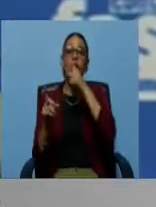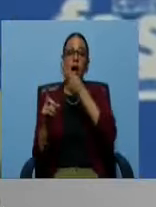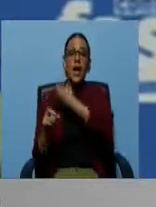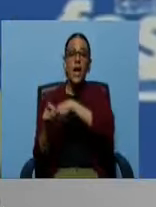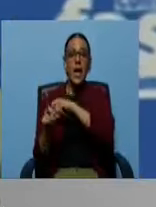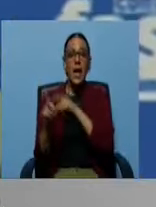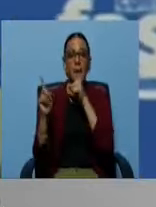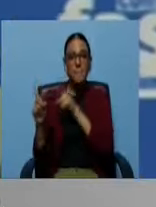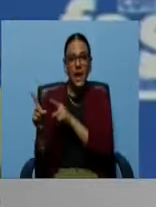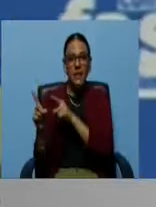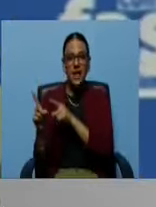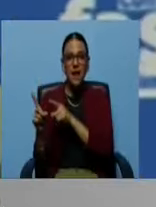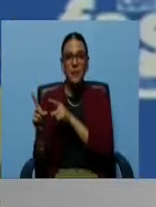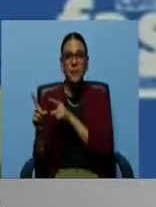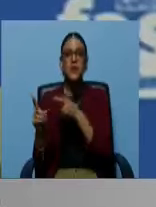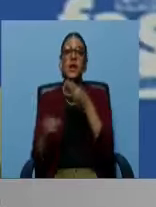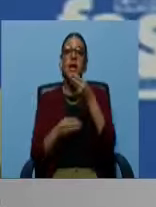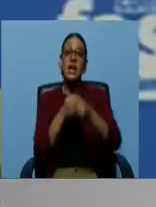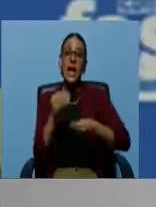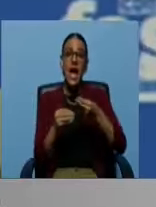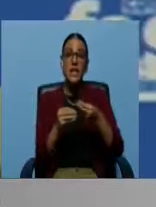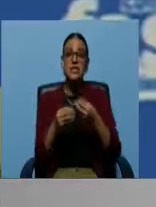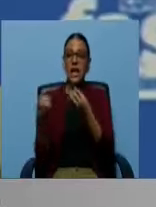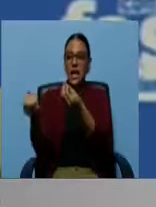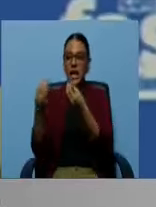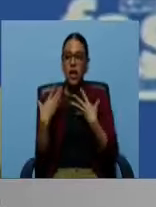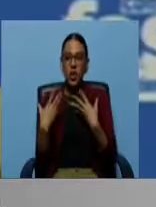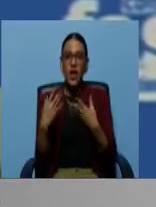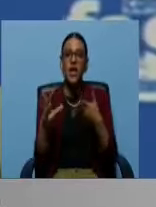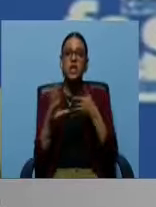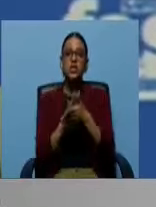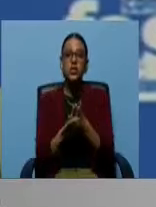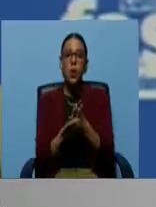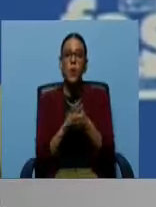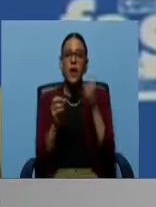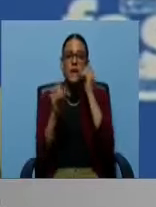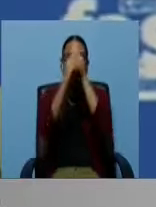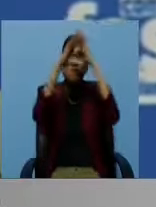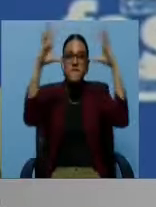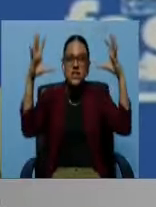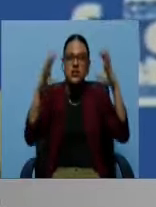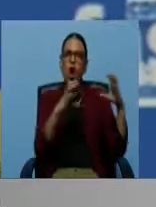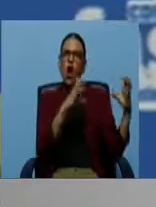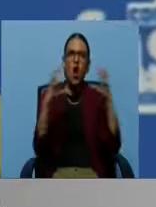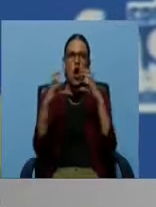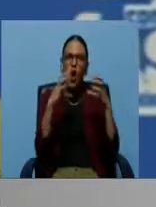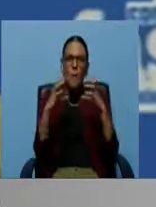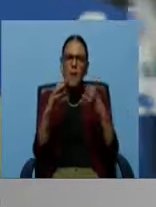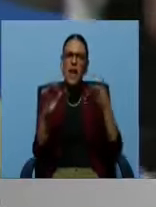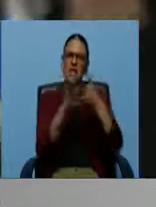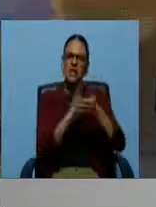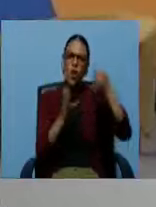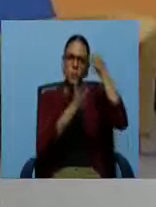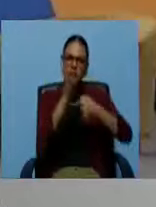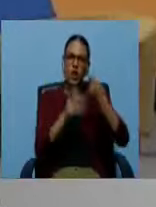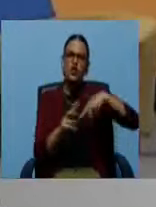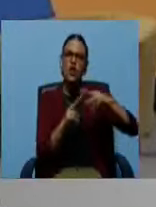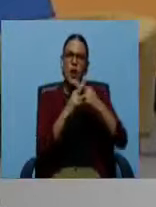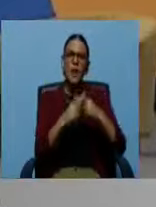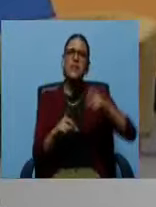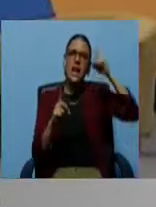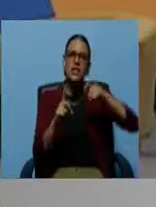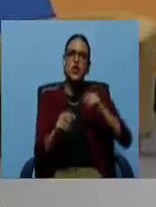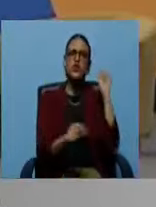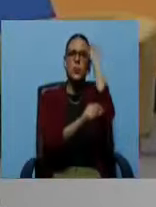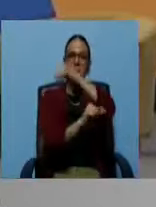que desde Europa nos va a dar también la visión, el combate, las herramientas que necesitamos para derrotar